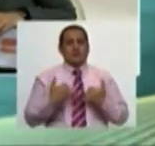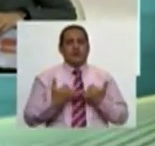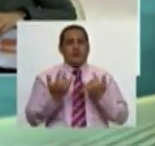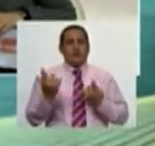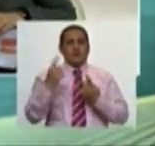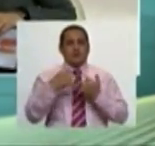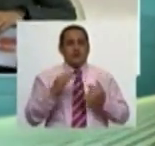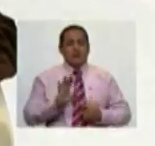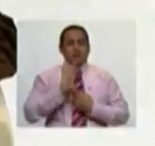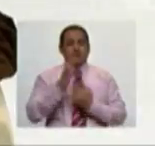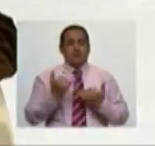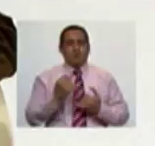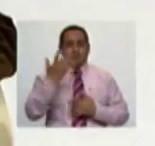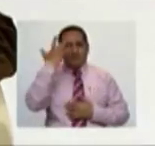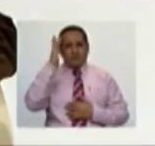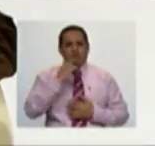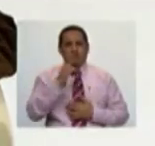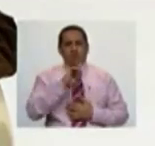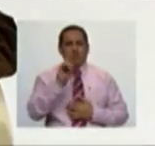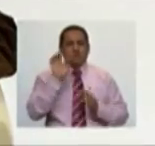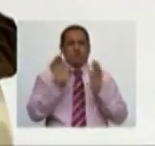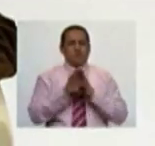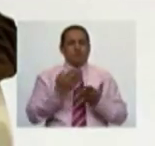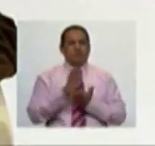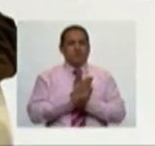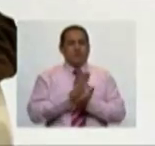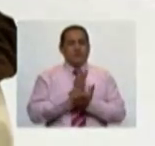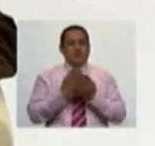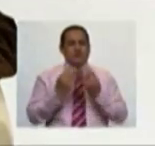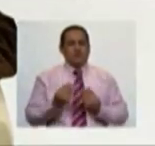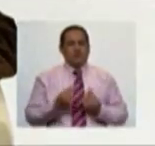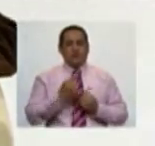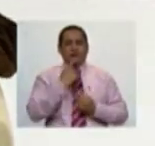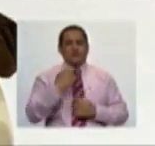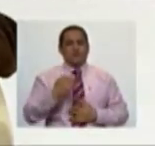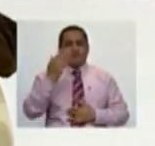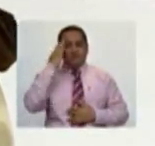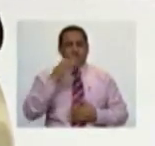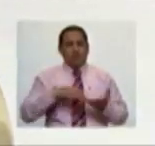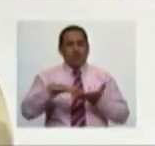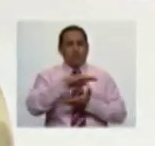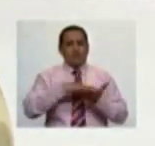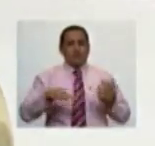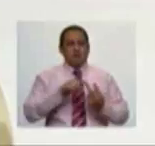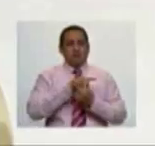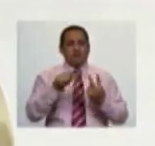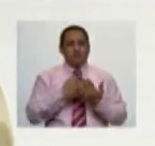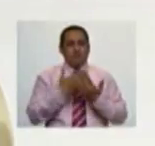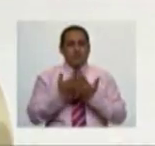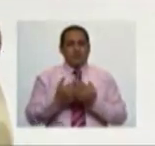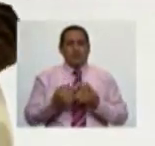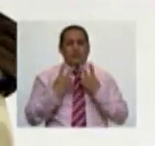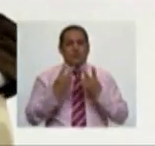se tiene. Lo que te muestra la mano inteligente no es una mano blanda. La mano inteligente es saber combinar con